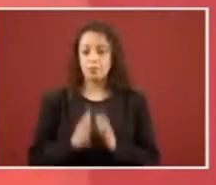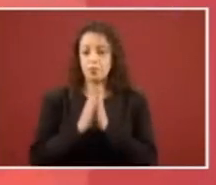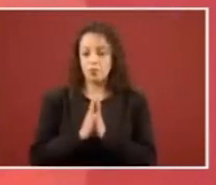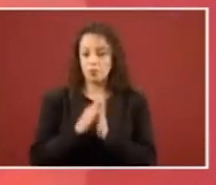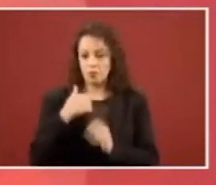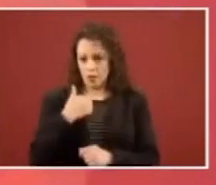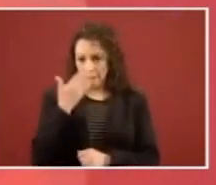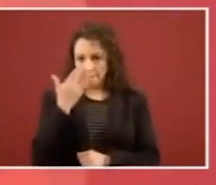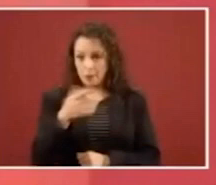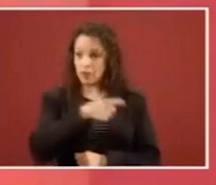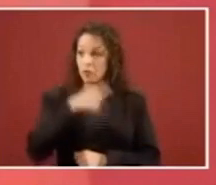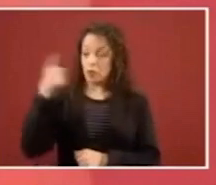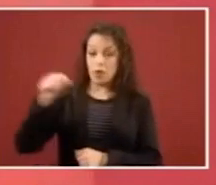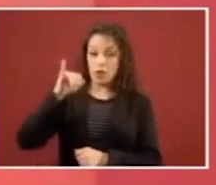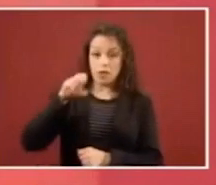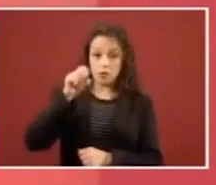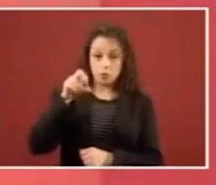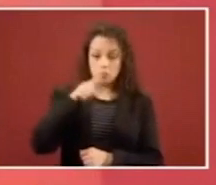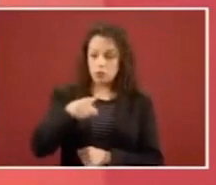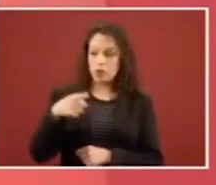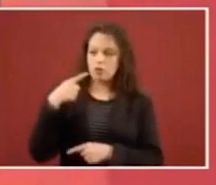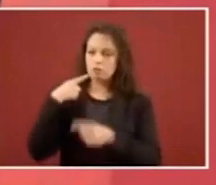acuerdo, porque